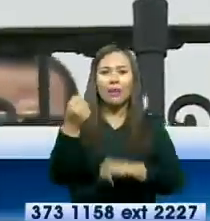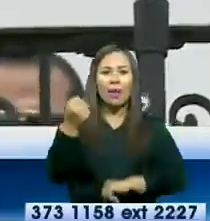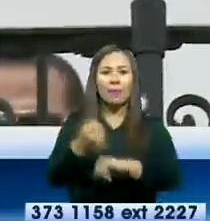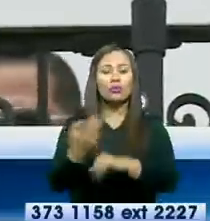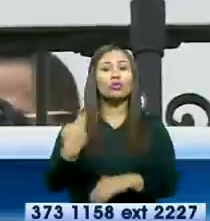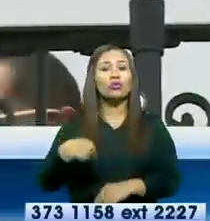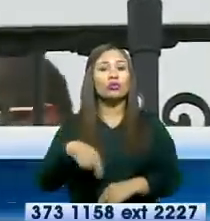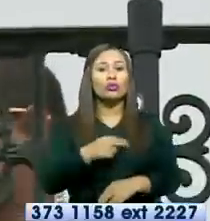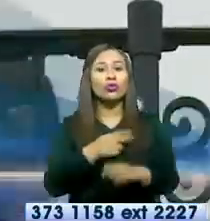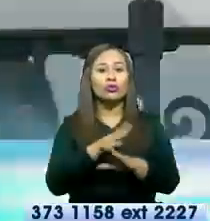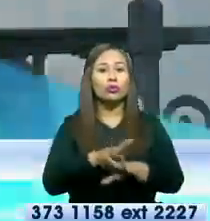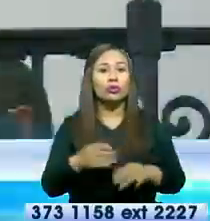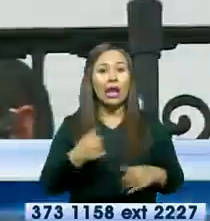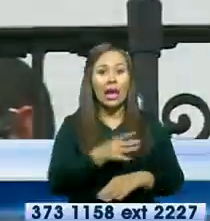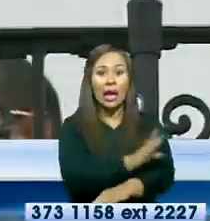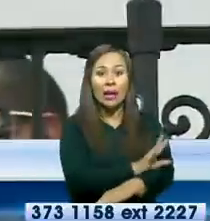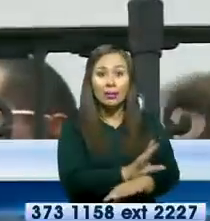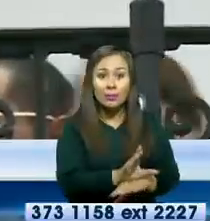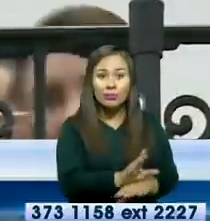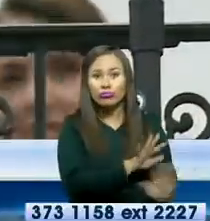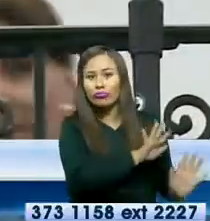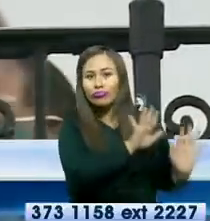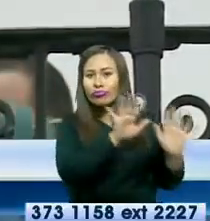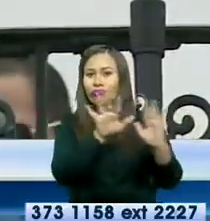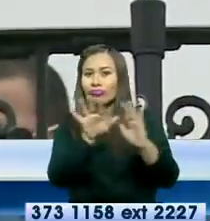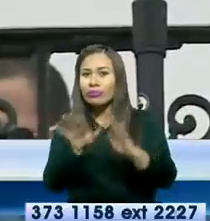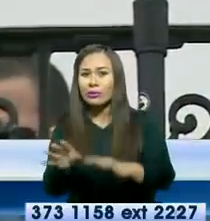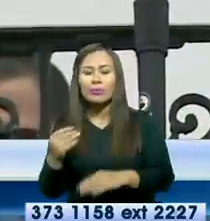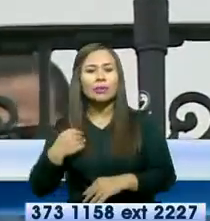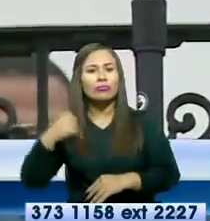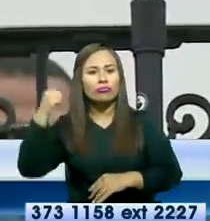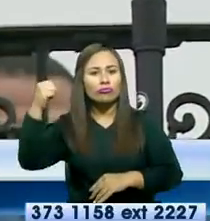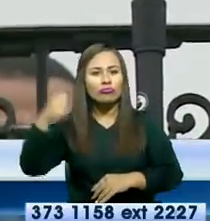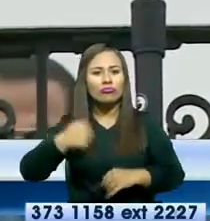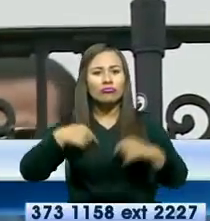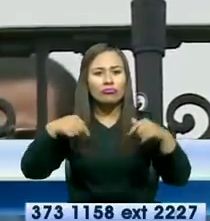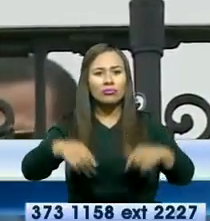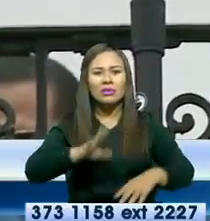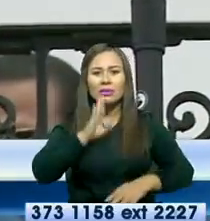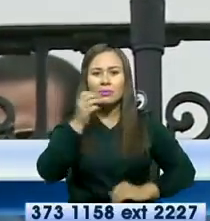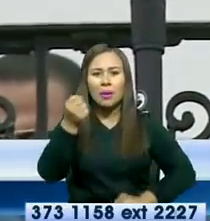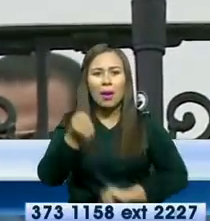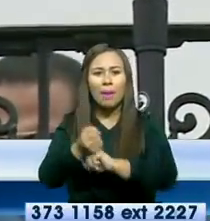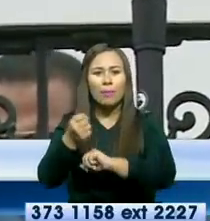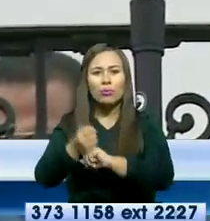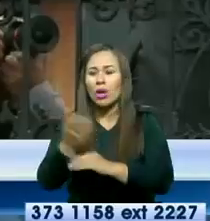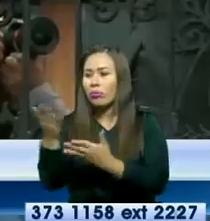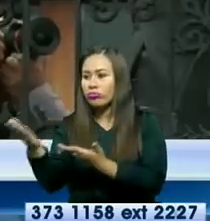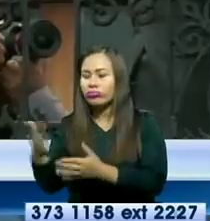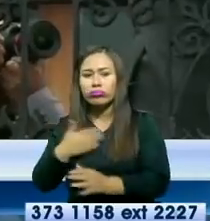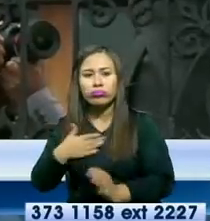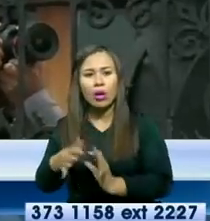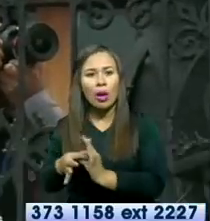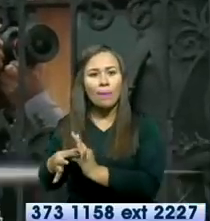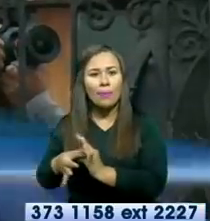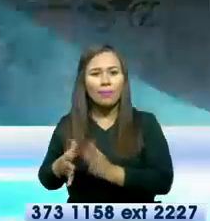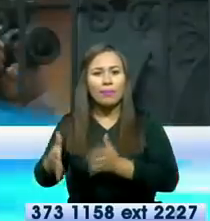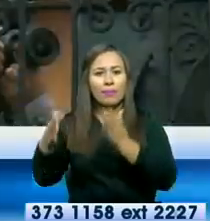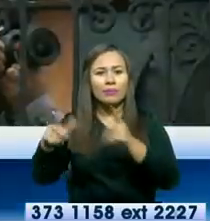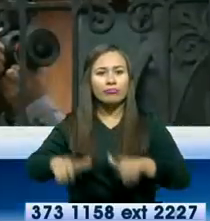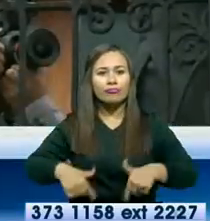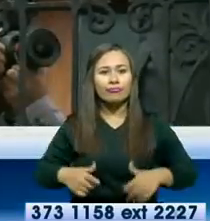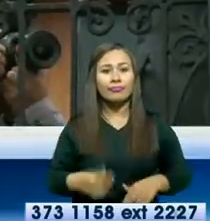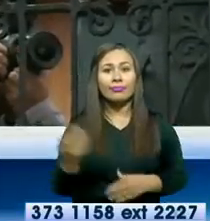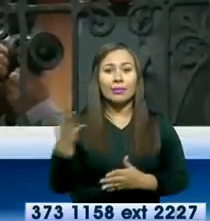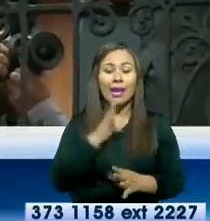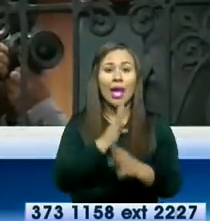campesinos apoyamos su gestión y estaremos aquí siempre para apoyarle Moreno entregó el proyecto de ley de